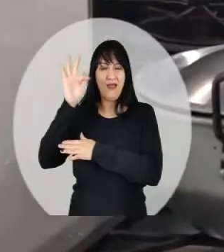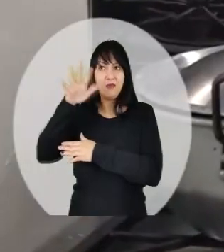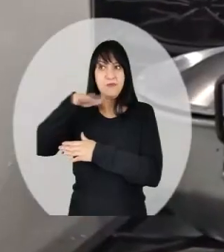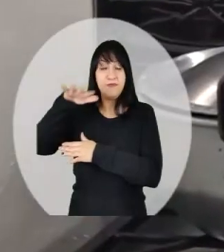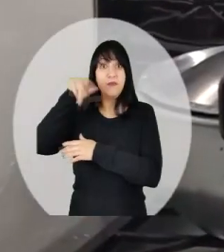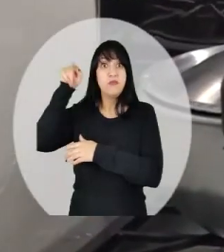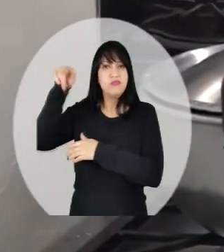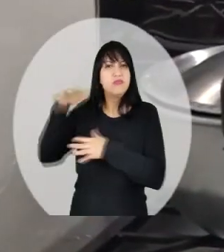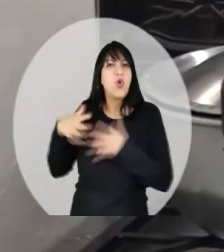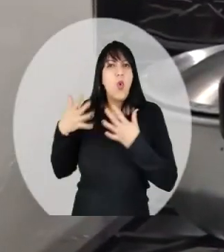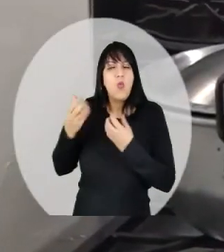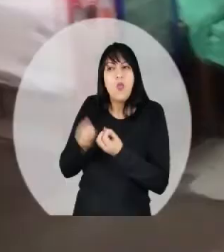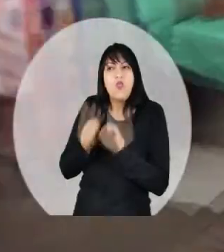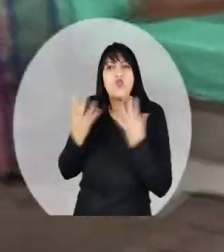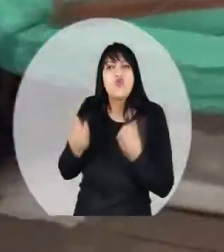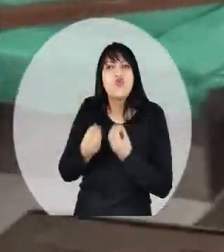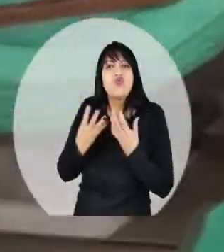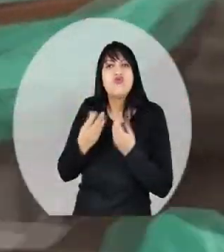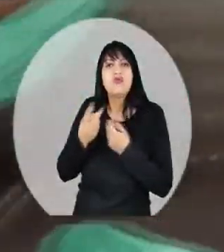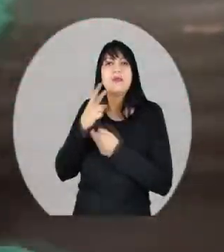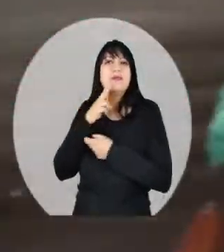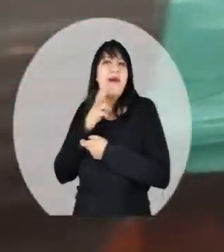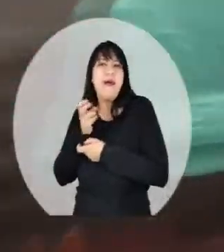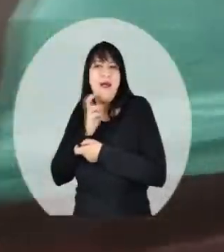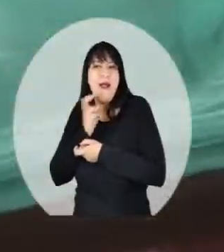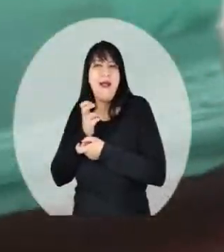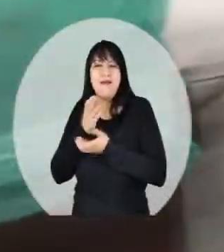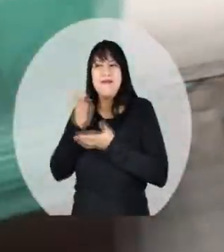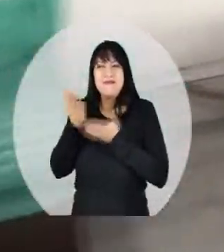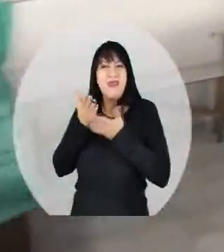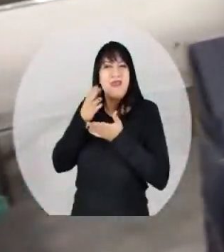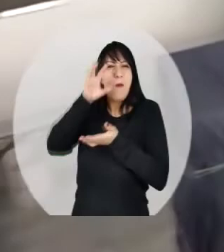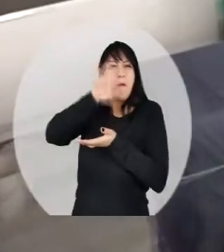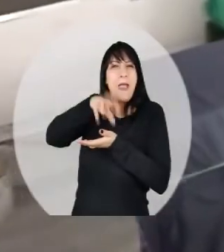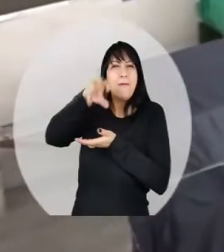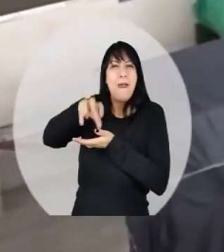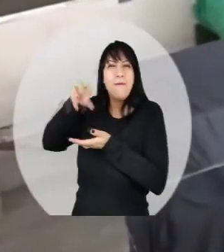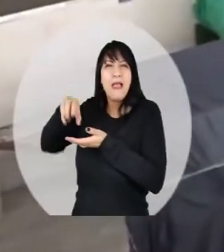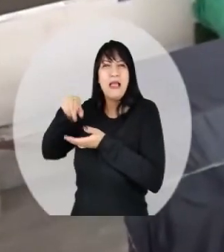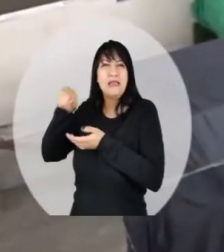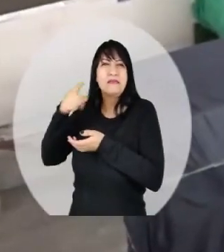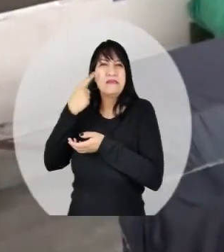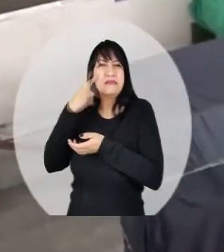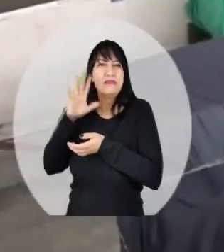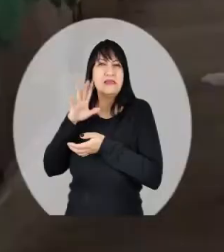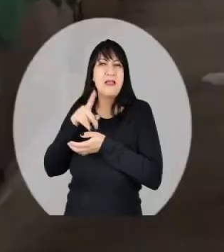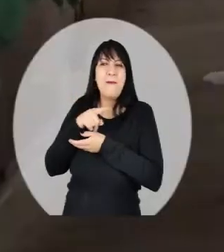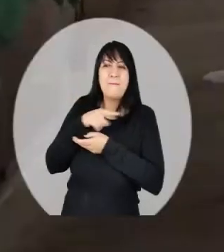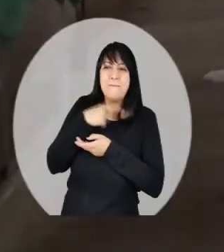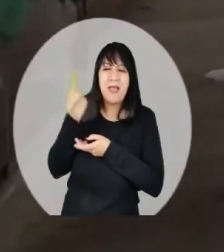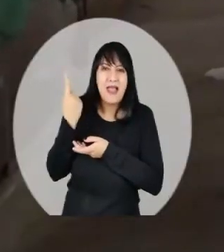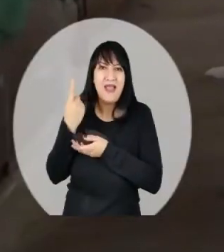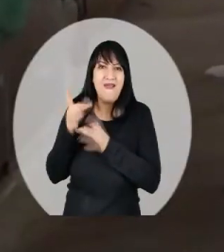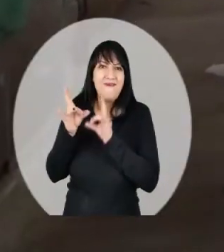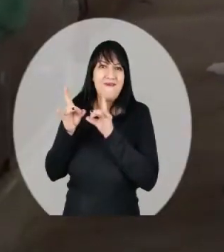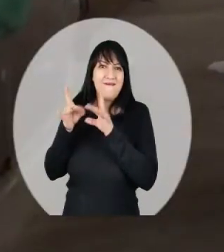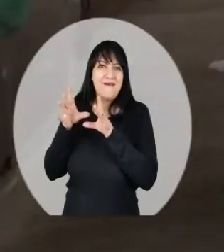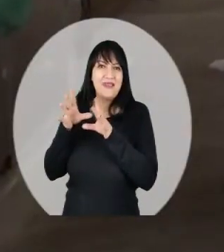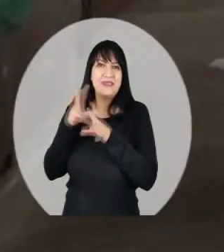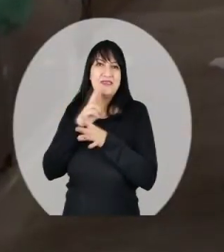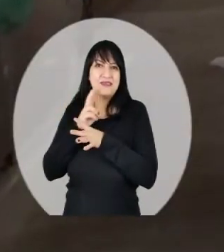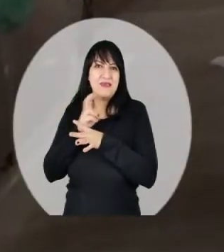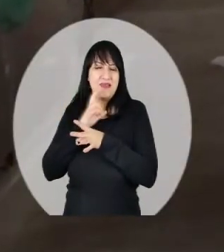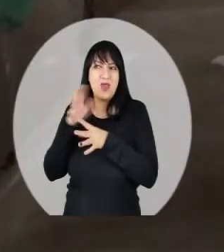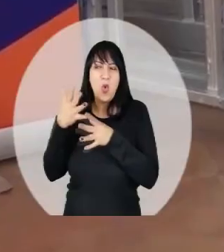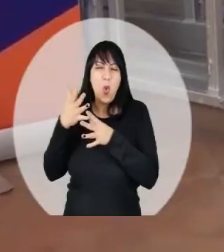graneros, restaurantes, cafeterías e inclusive también el producto lo que es cárnicos, donde a ellos ya no